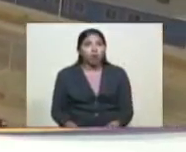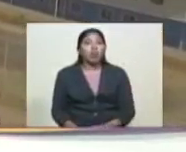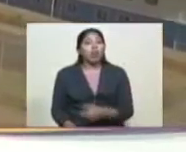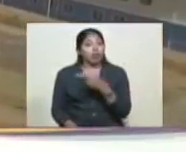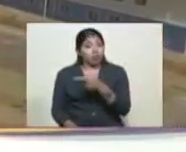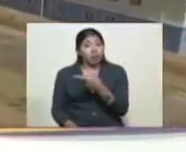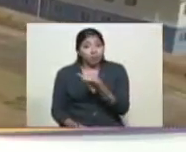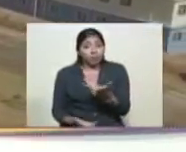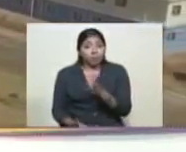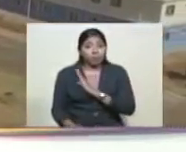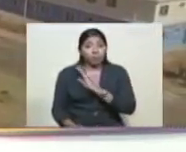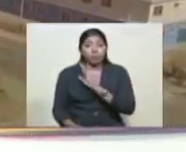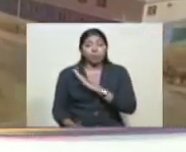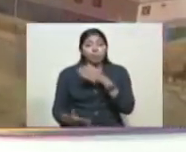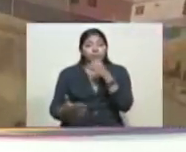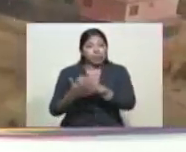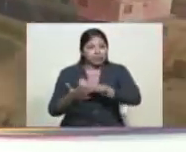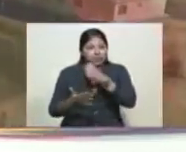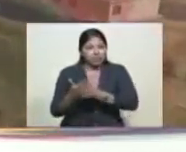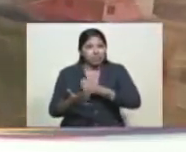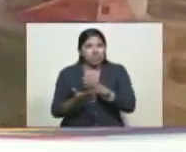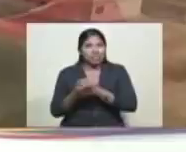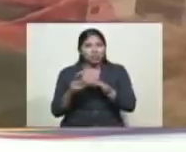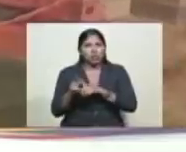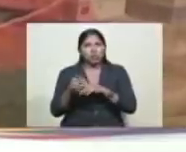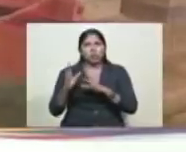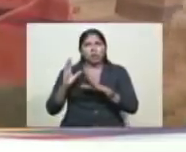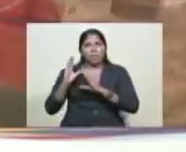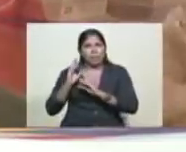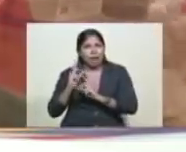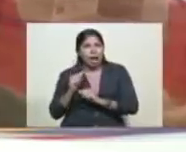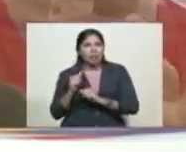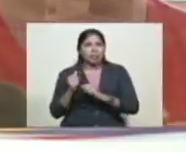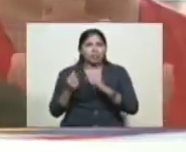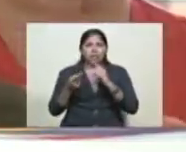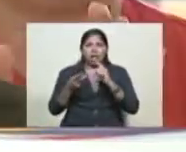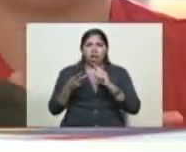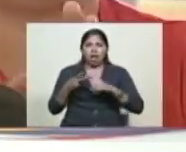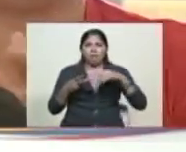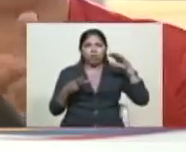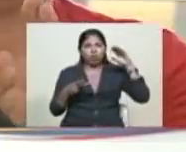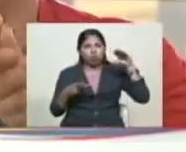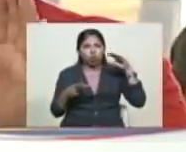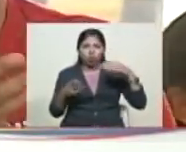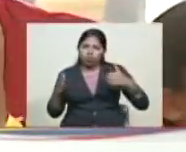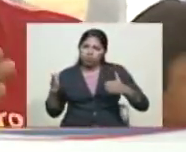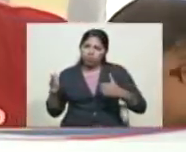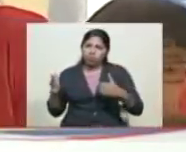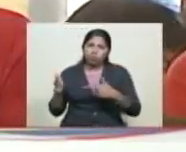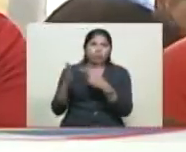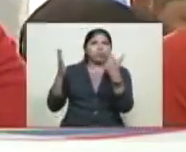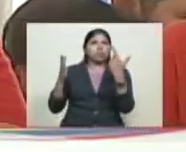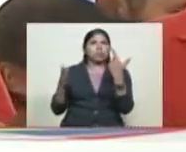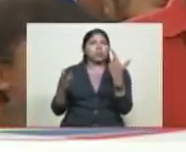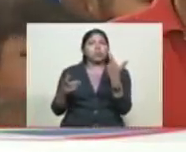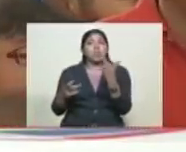Es la lucha del socialismo como esperanza, como futuro, contra el capitalismo como